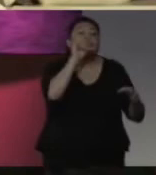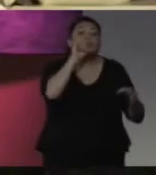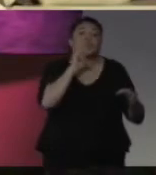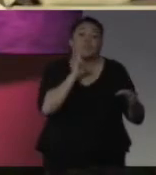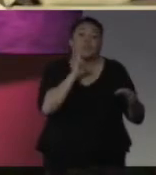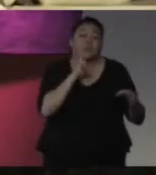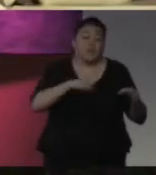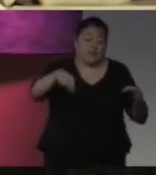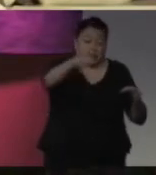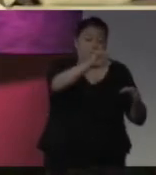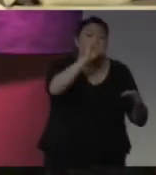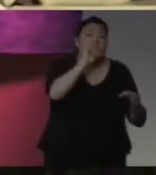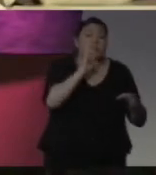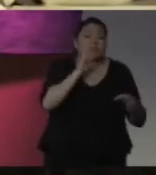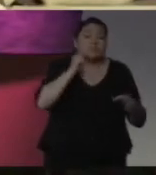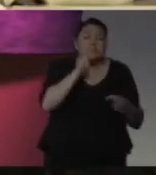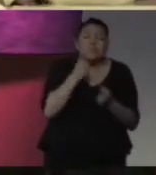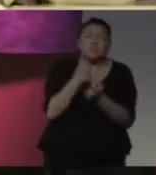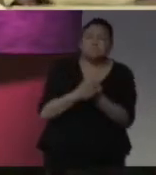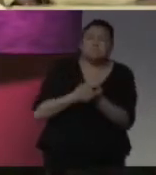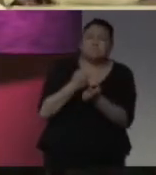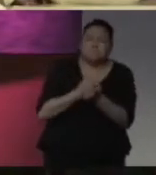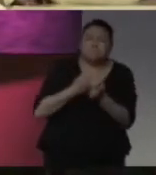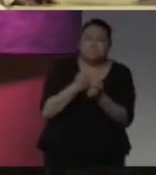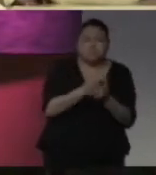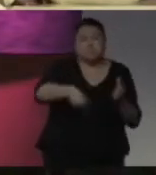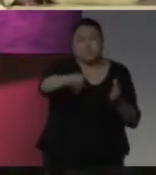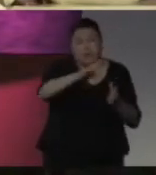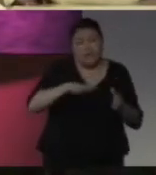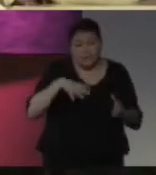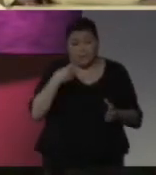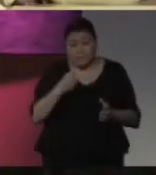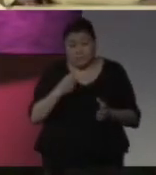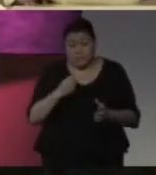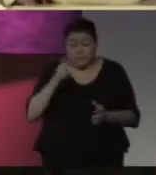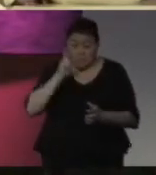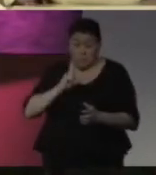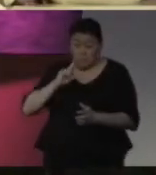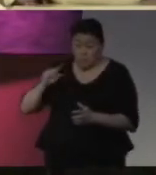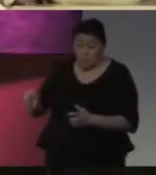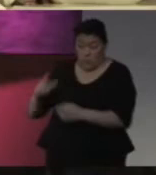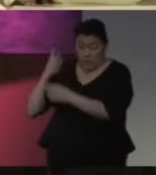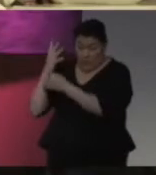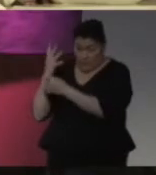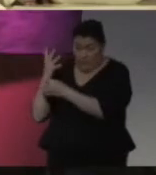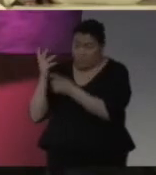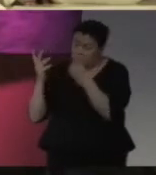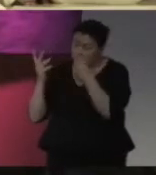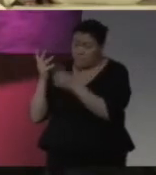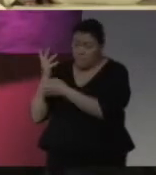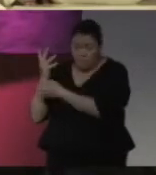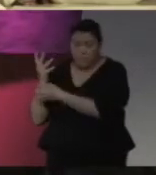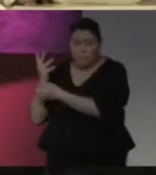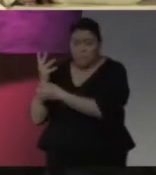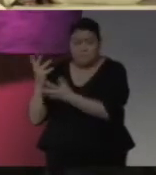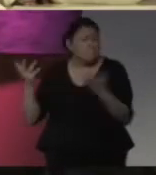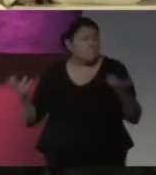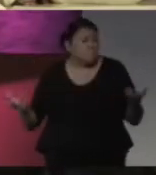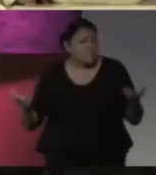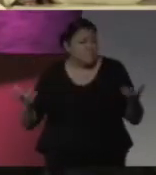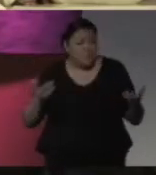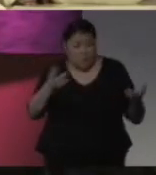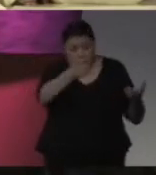luchan. Entonces, dice ella, muy sentenciosamente pienso yo, entonces